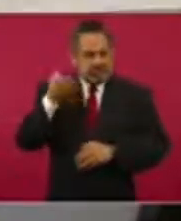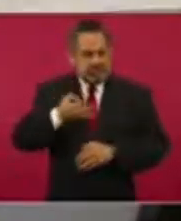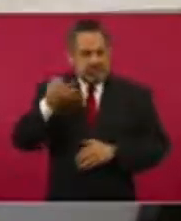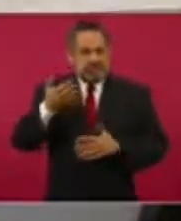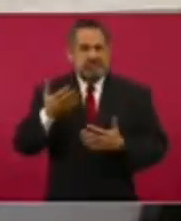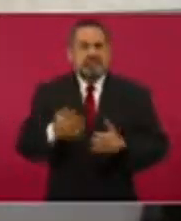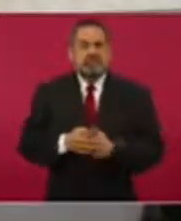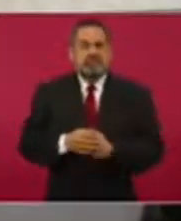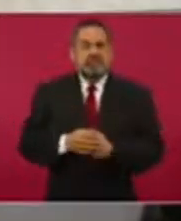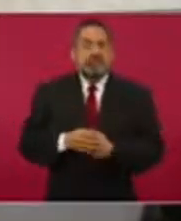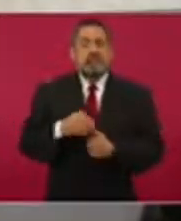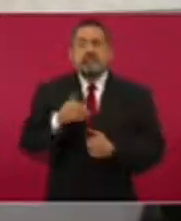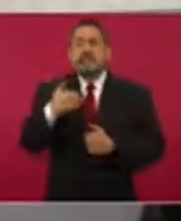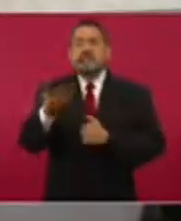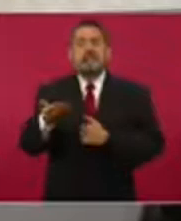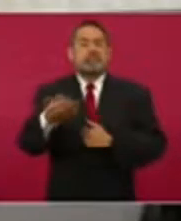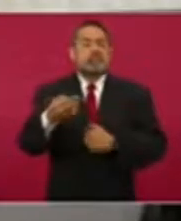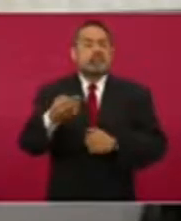Y